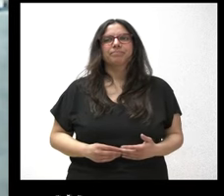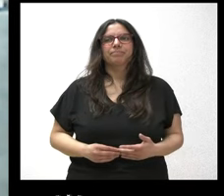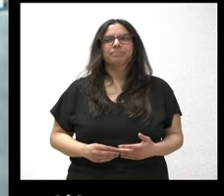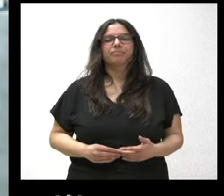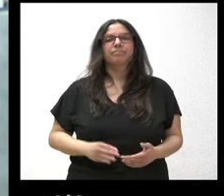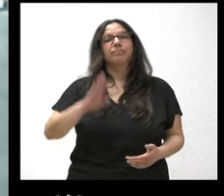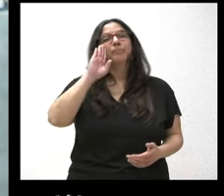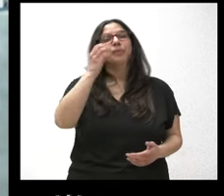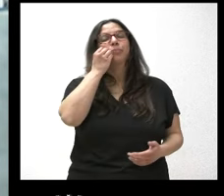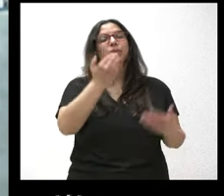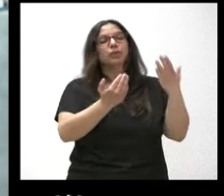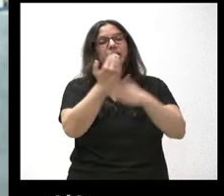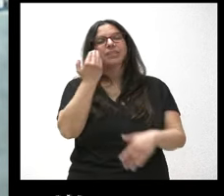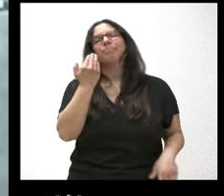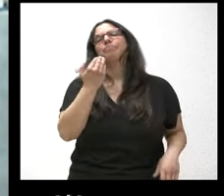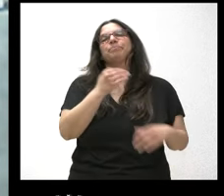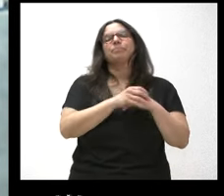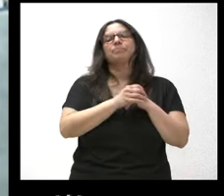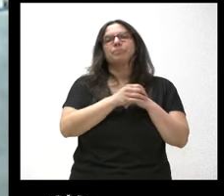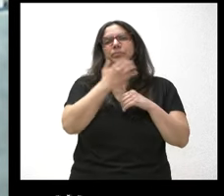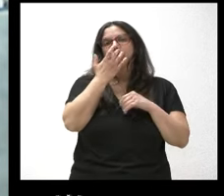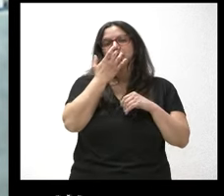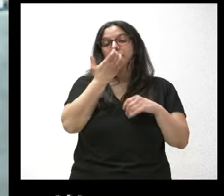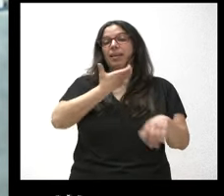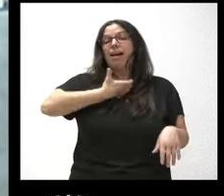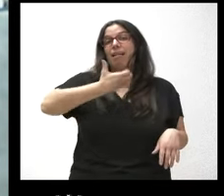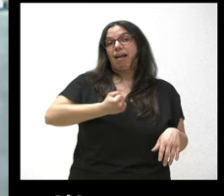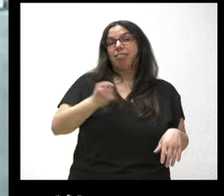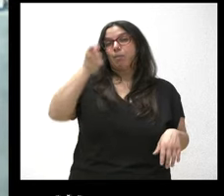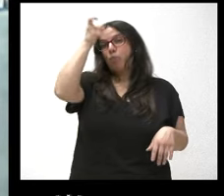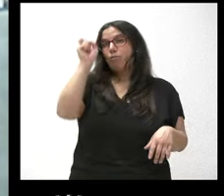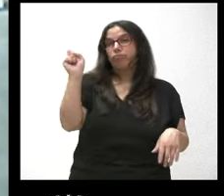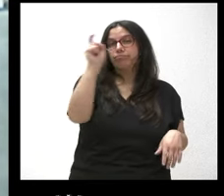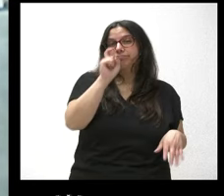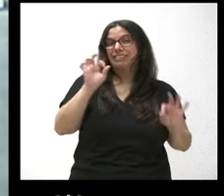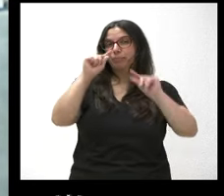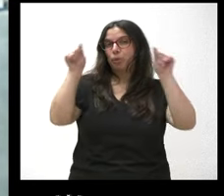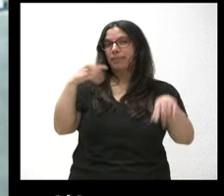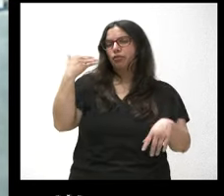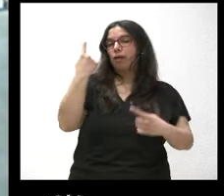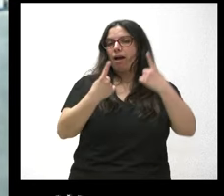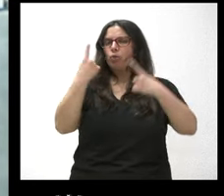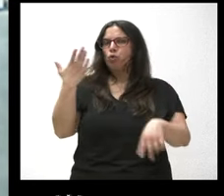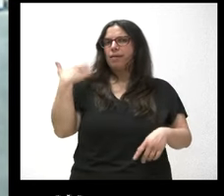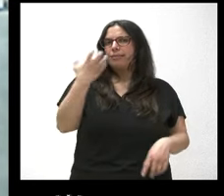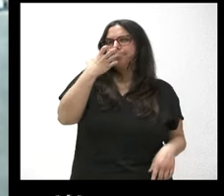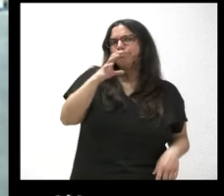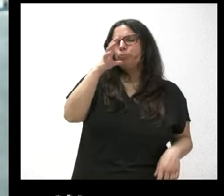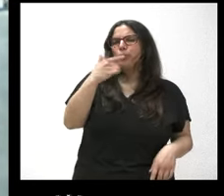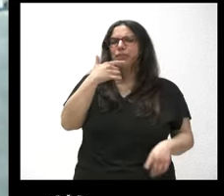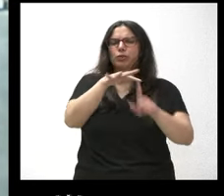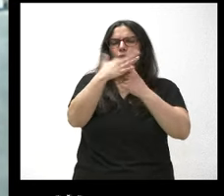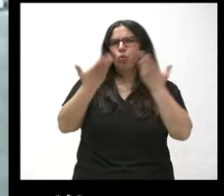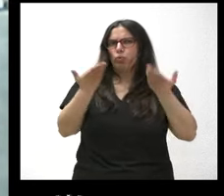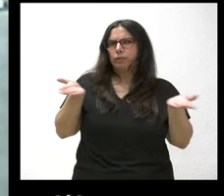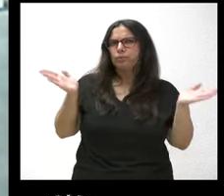Hola, buenos días. Perdón. Los alcaldes de algunos pueblos sorianos se quejaron ayer de una situación que ellos consideran injusta y